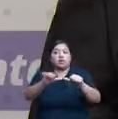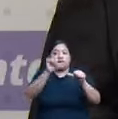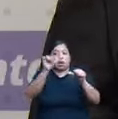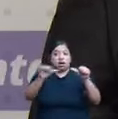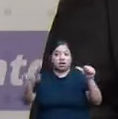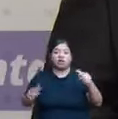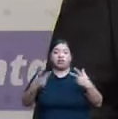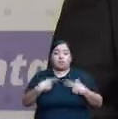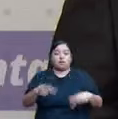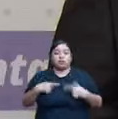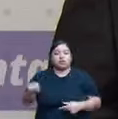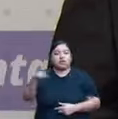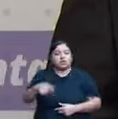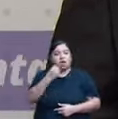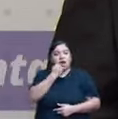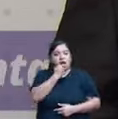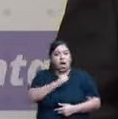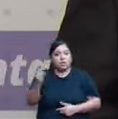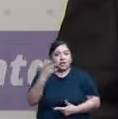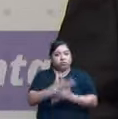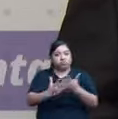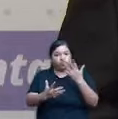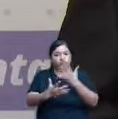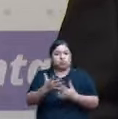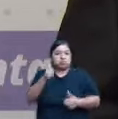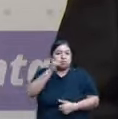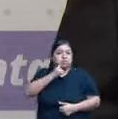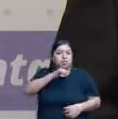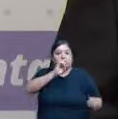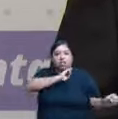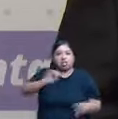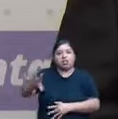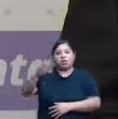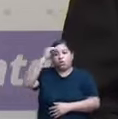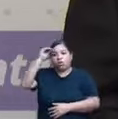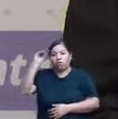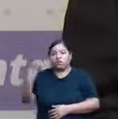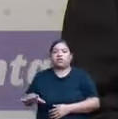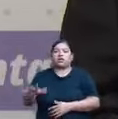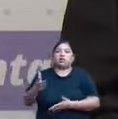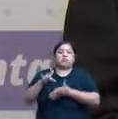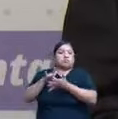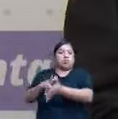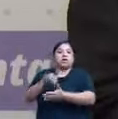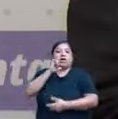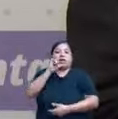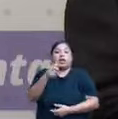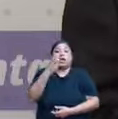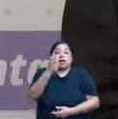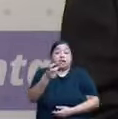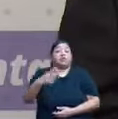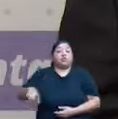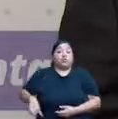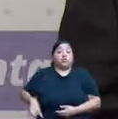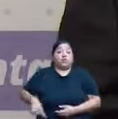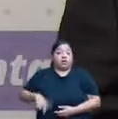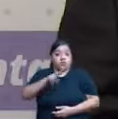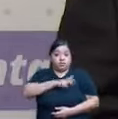artistas, personas olvidadas, personas que nunca han sido apoyadas, y este gobierno va a ir de la mano con el empleo,